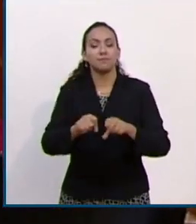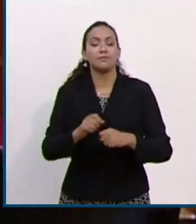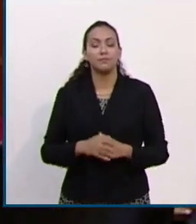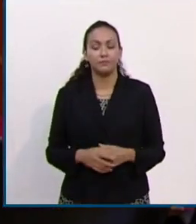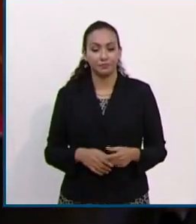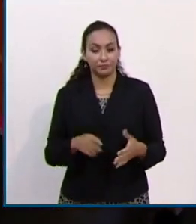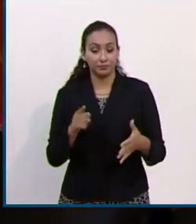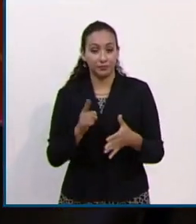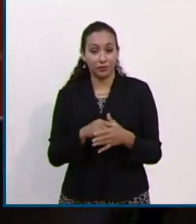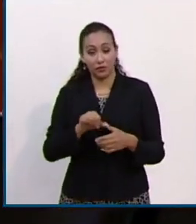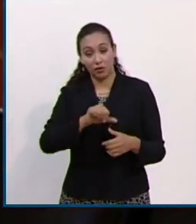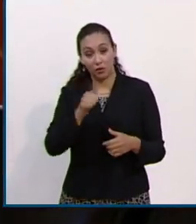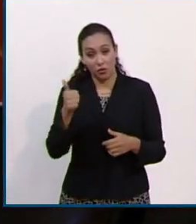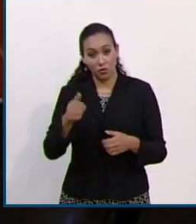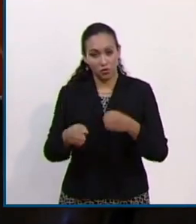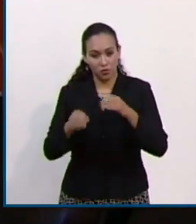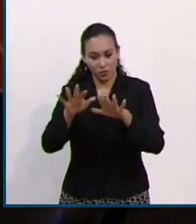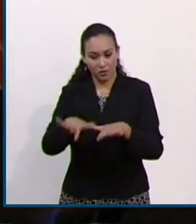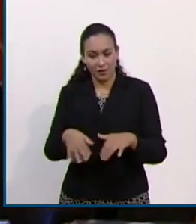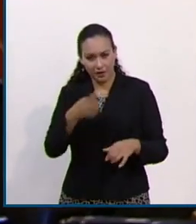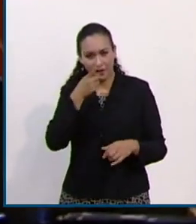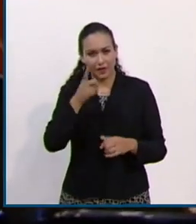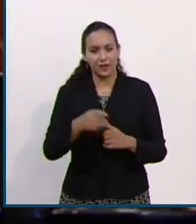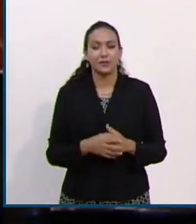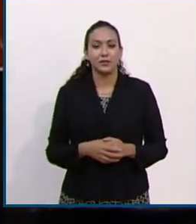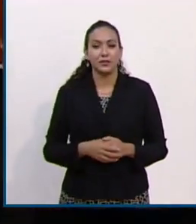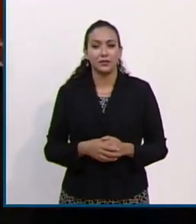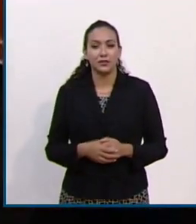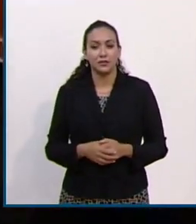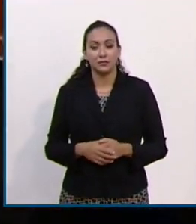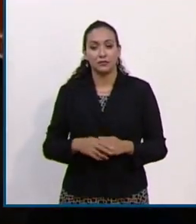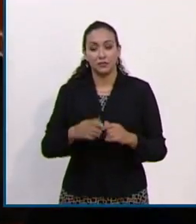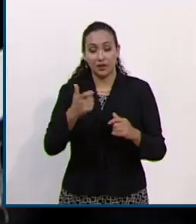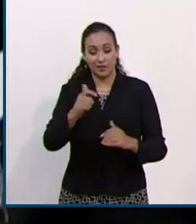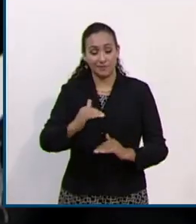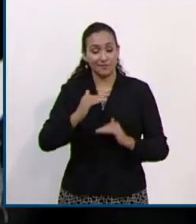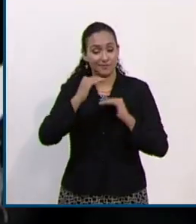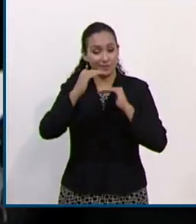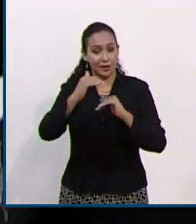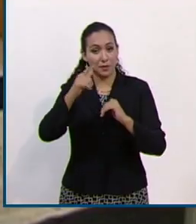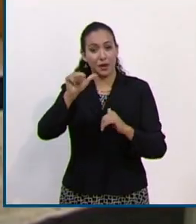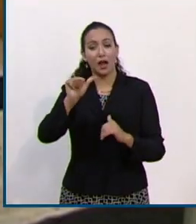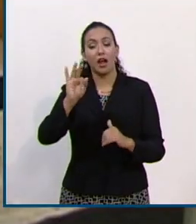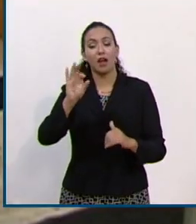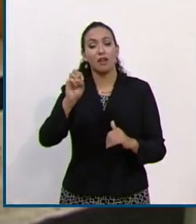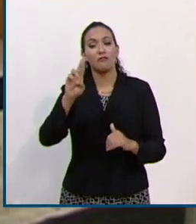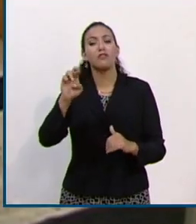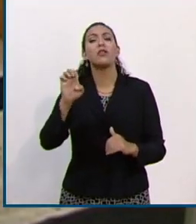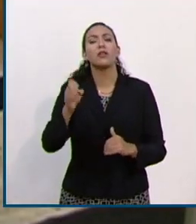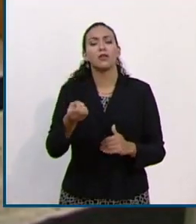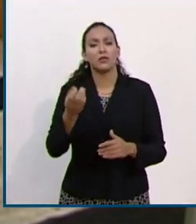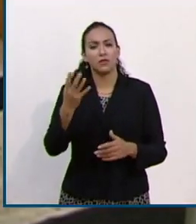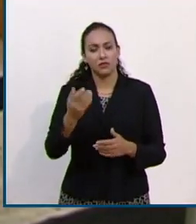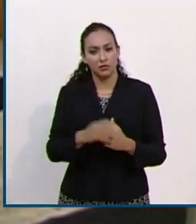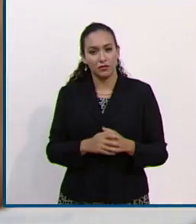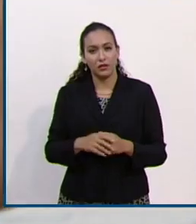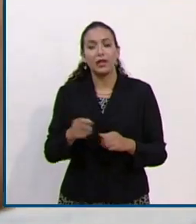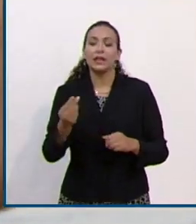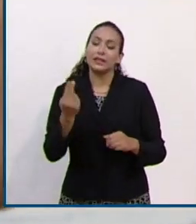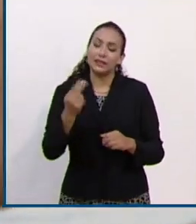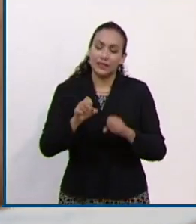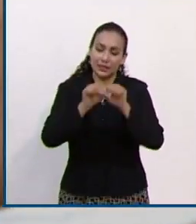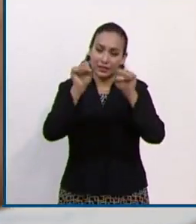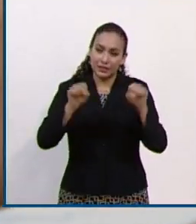Respectivamente, la segunda sala de la Corte determinó que es válido que el tope máximo para las comisiones de las Afores tome como referencia sistemas internacionales y